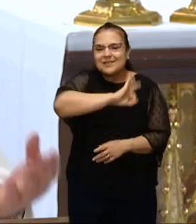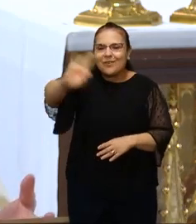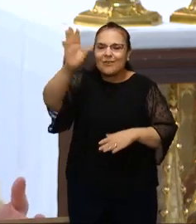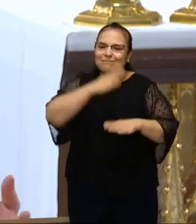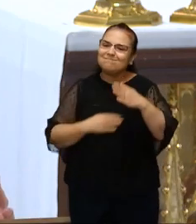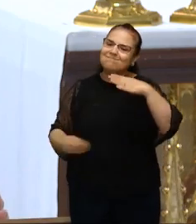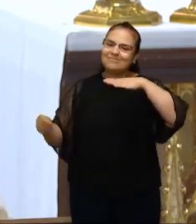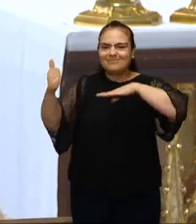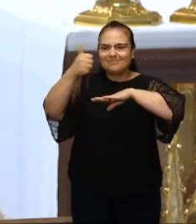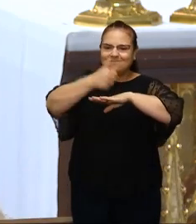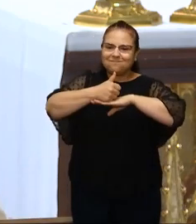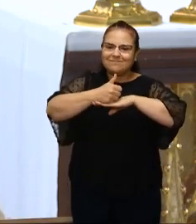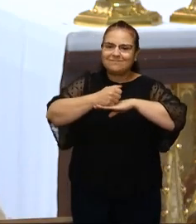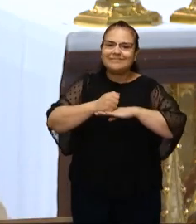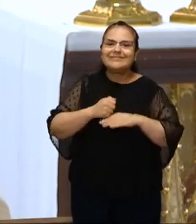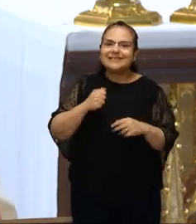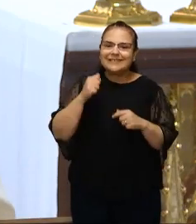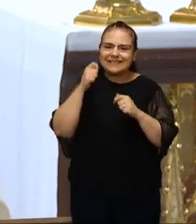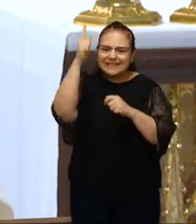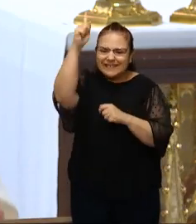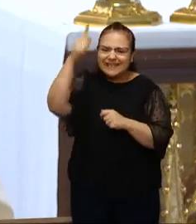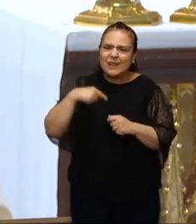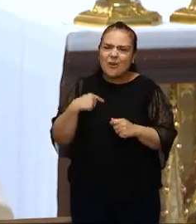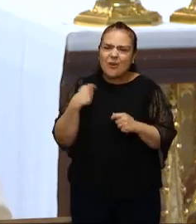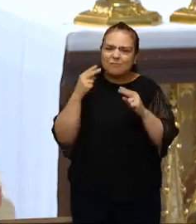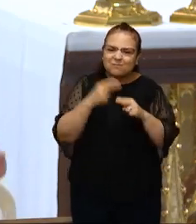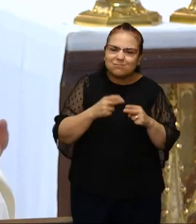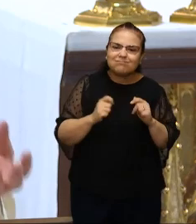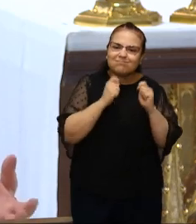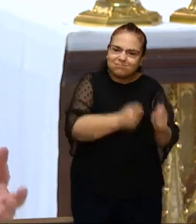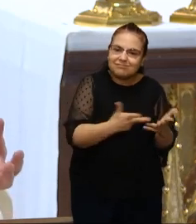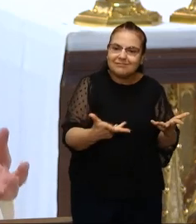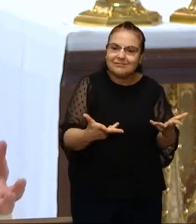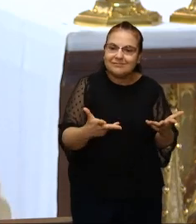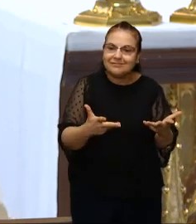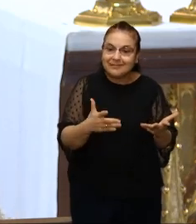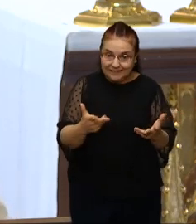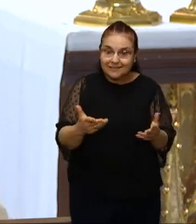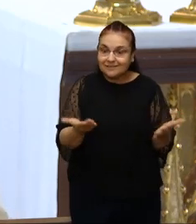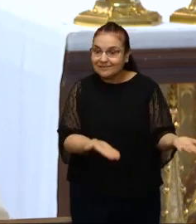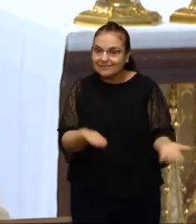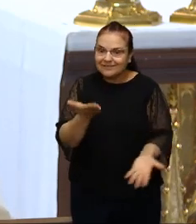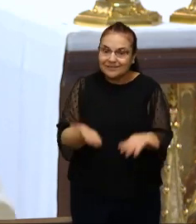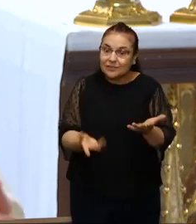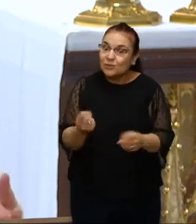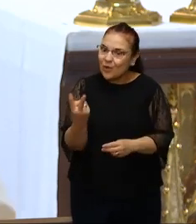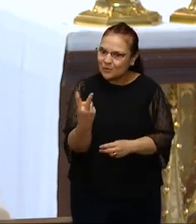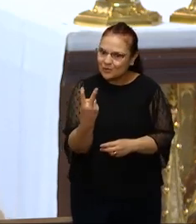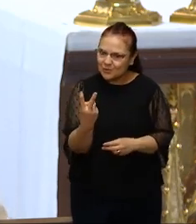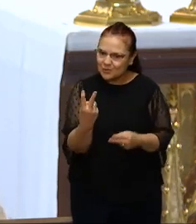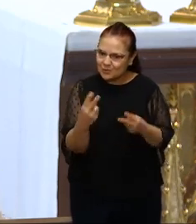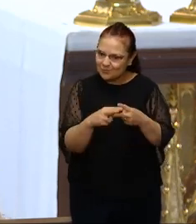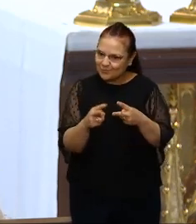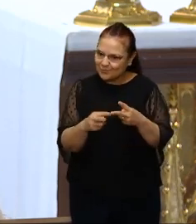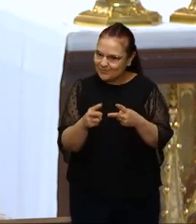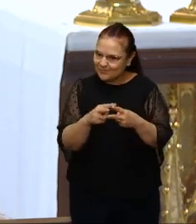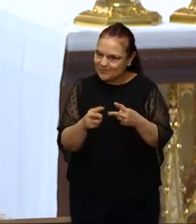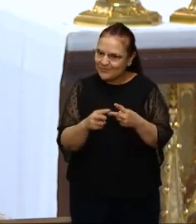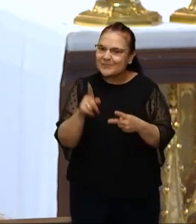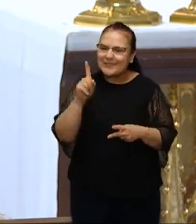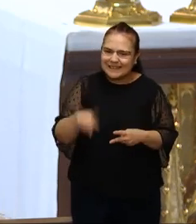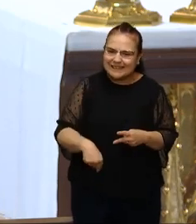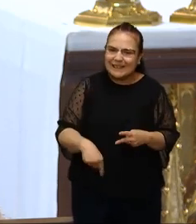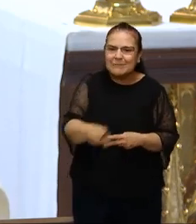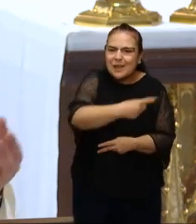cosas y le dio el nombre sobre todo nombre. Bajo estas dos, digamos, actitudes fundamentales, también debería